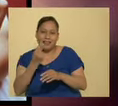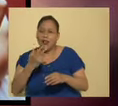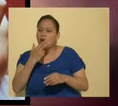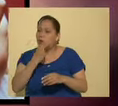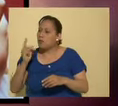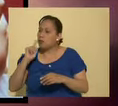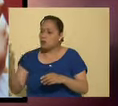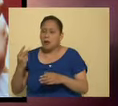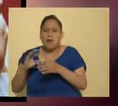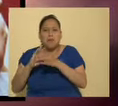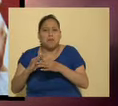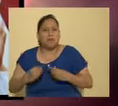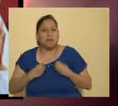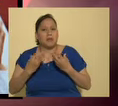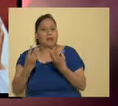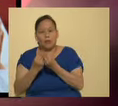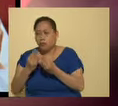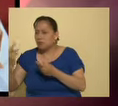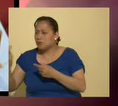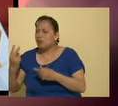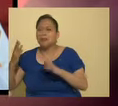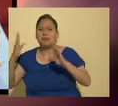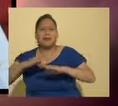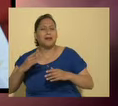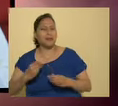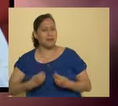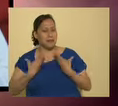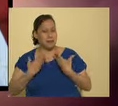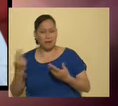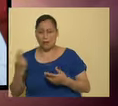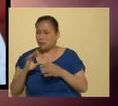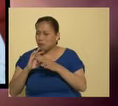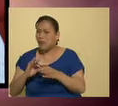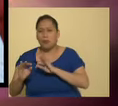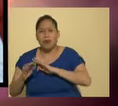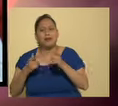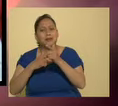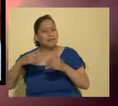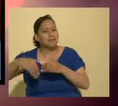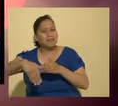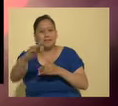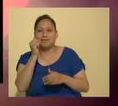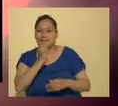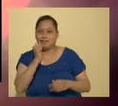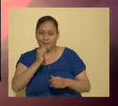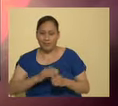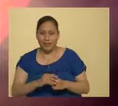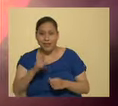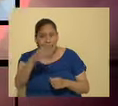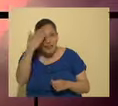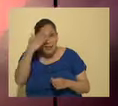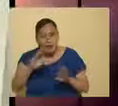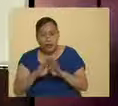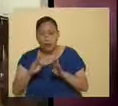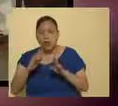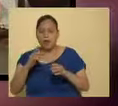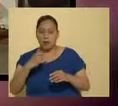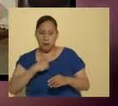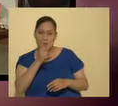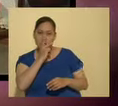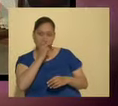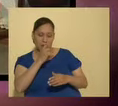y como mujer para estar en pareja y disfrutarse en pareja. ¿Sabías que la fuerza de la